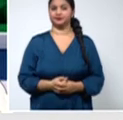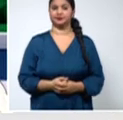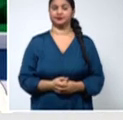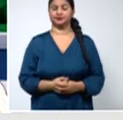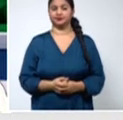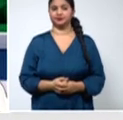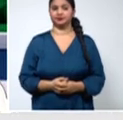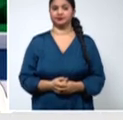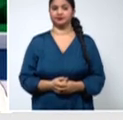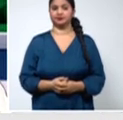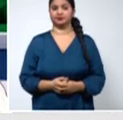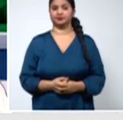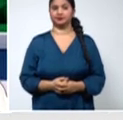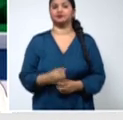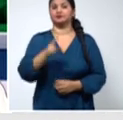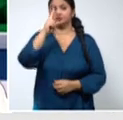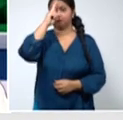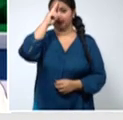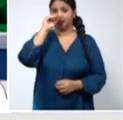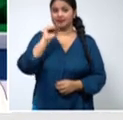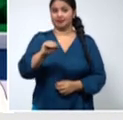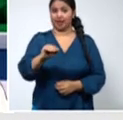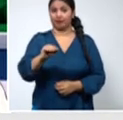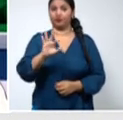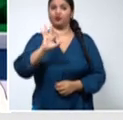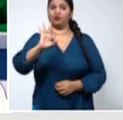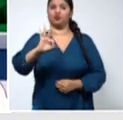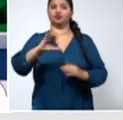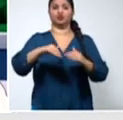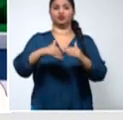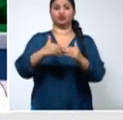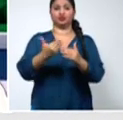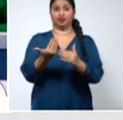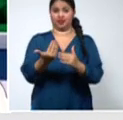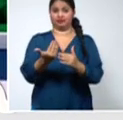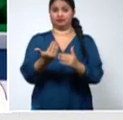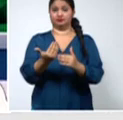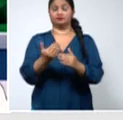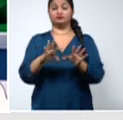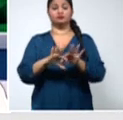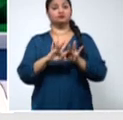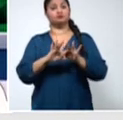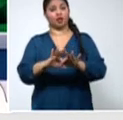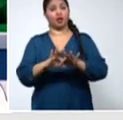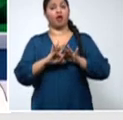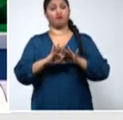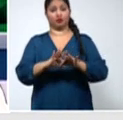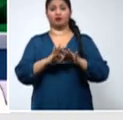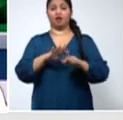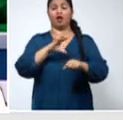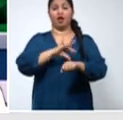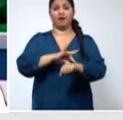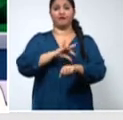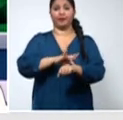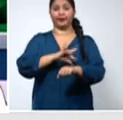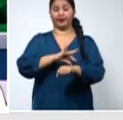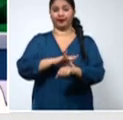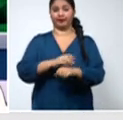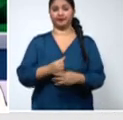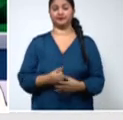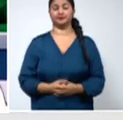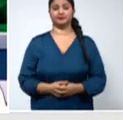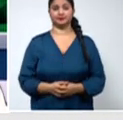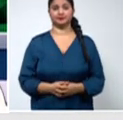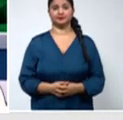ingresado durante 8 días, los 8 días por las complicaciones o el cuadro clínico que presentaba